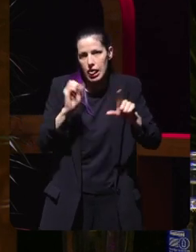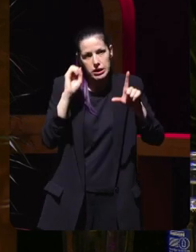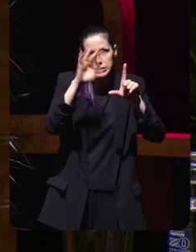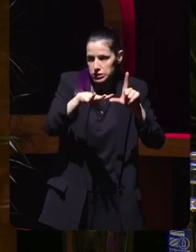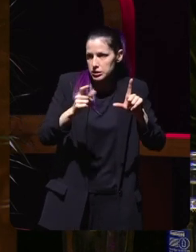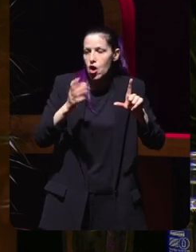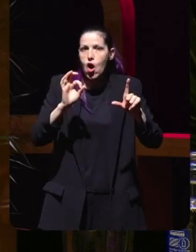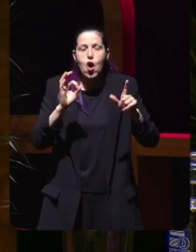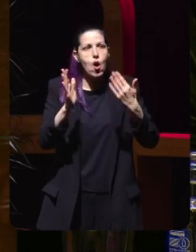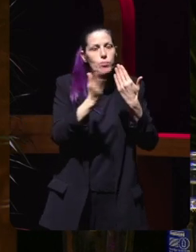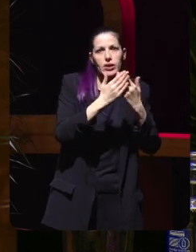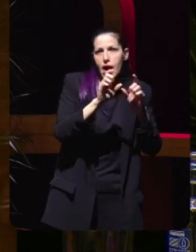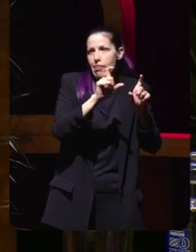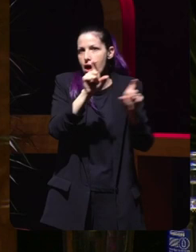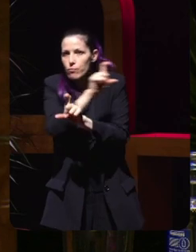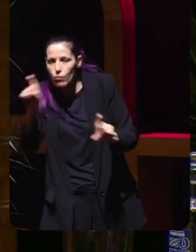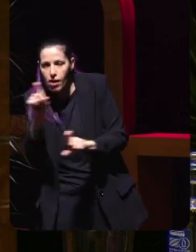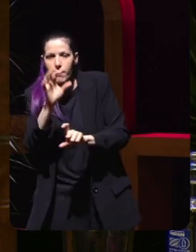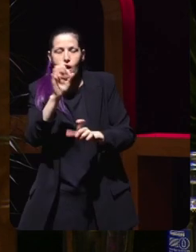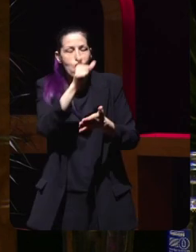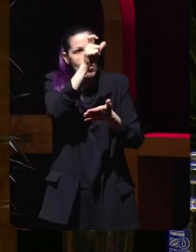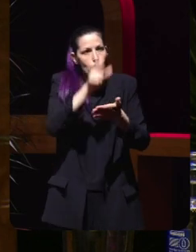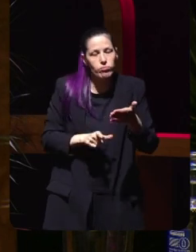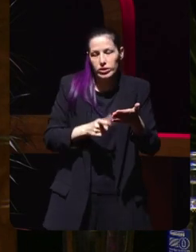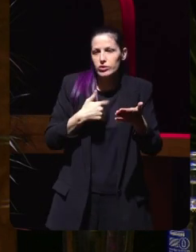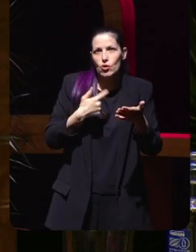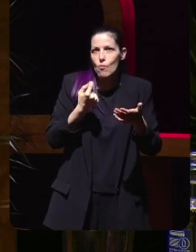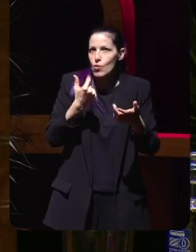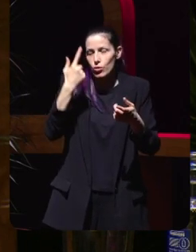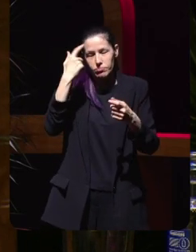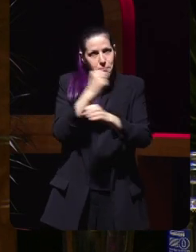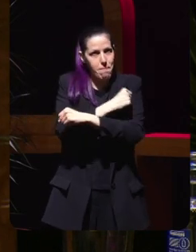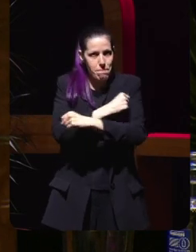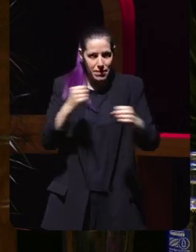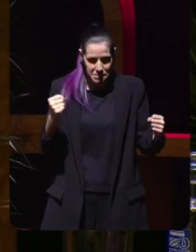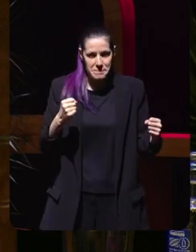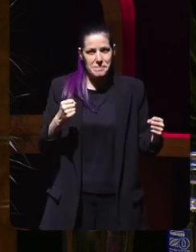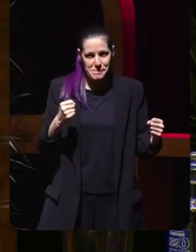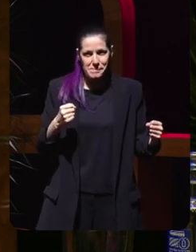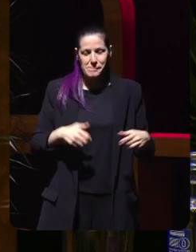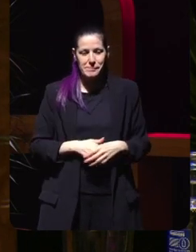mueve incluso portada y tal y 40 por arriba una columna de opinión o sea o a veces digo claro